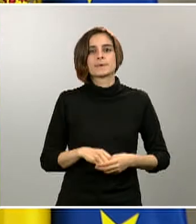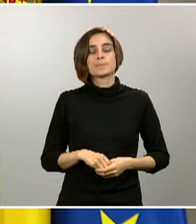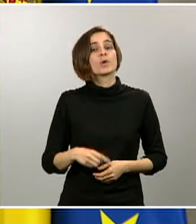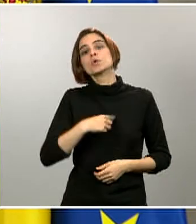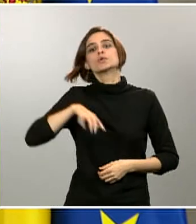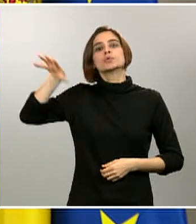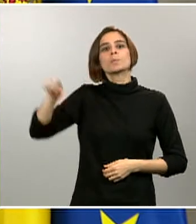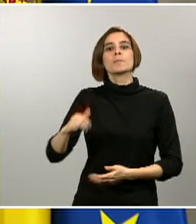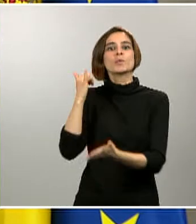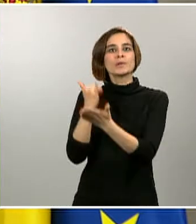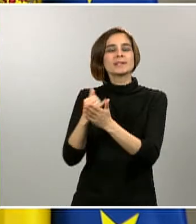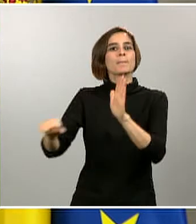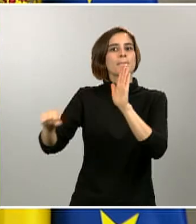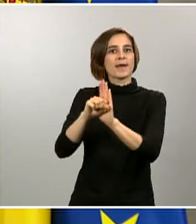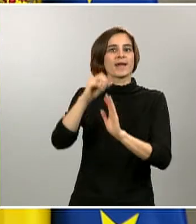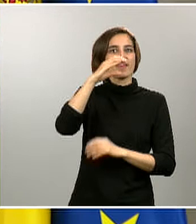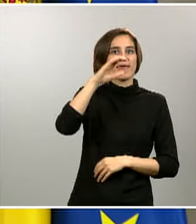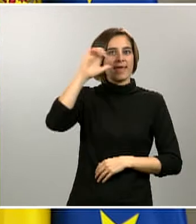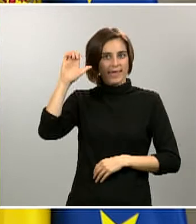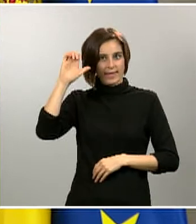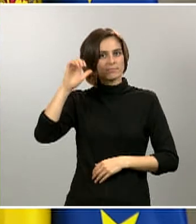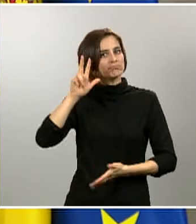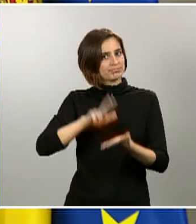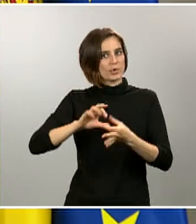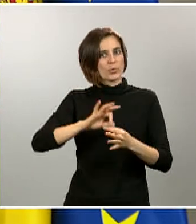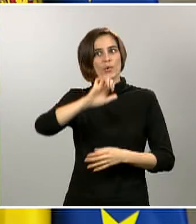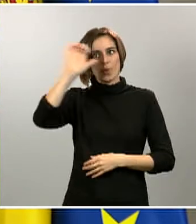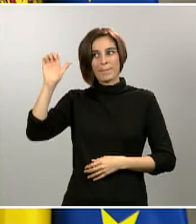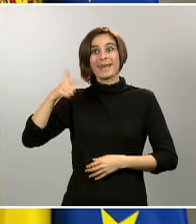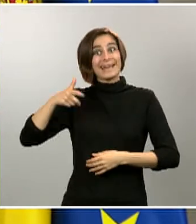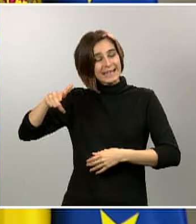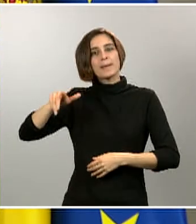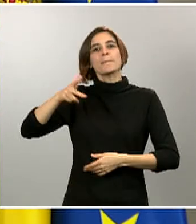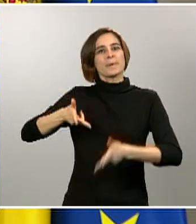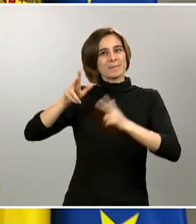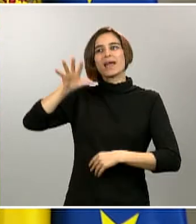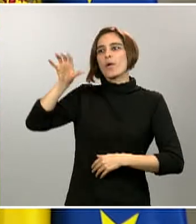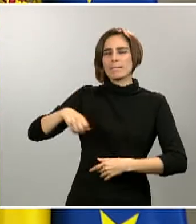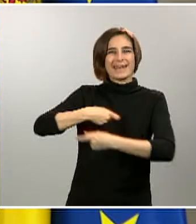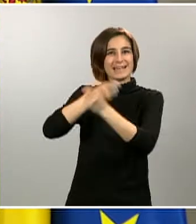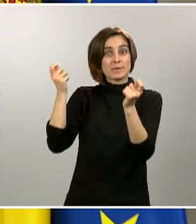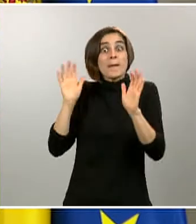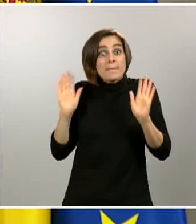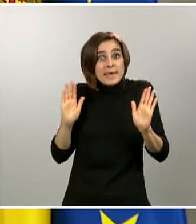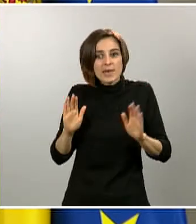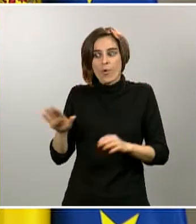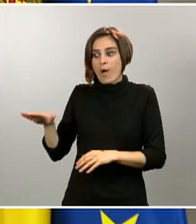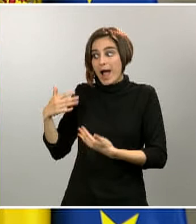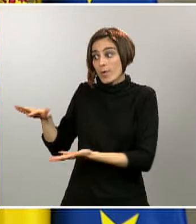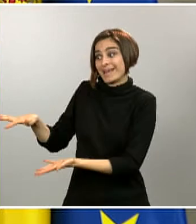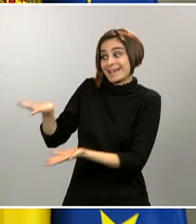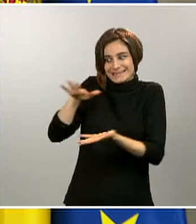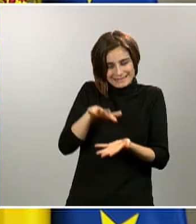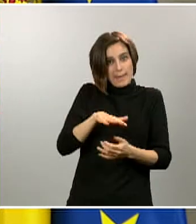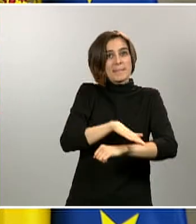ser distribuido y comercializado en la Unión Europea, pero desde el Ministerio de Sanidad hicimos una validación, como hacemos con todos